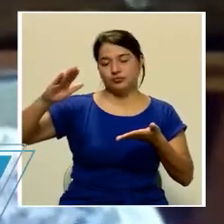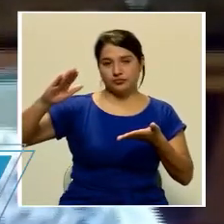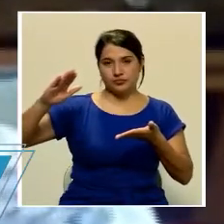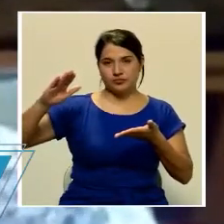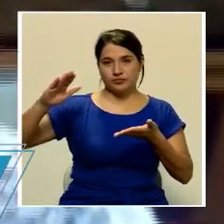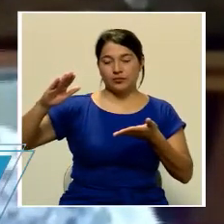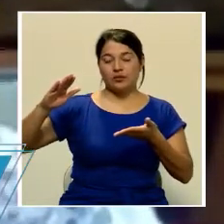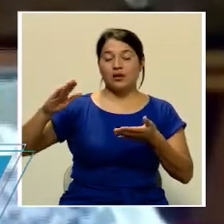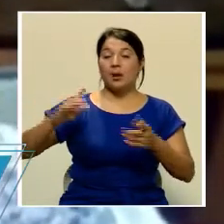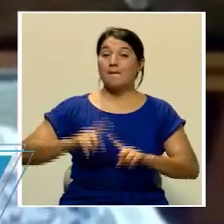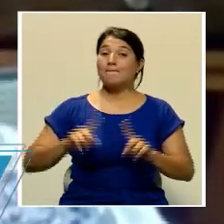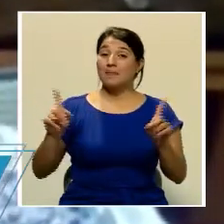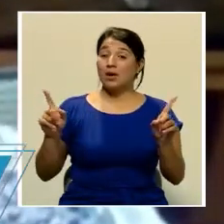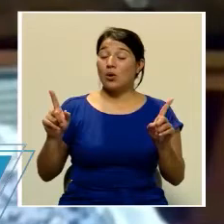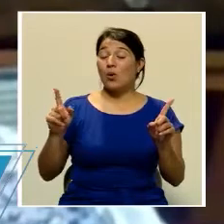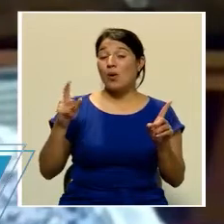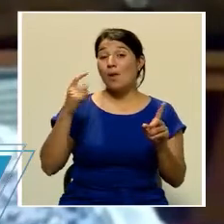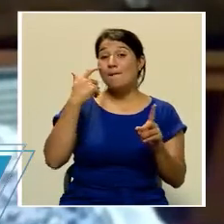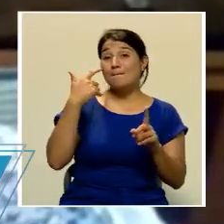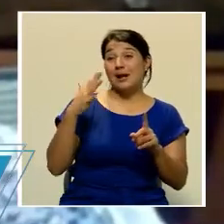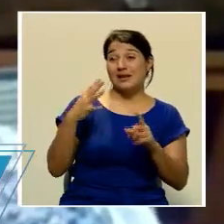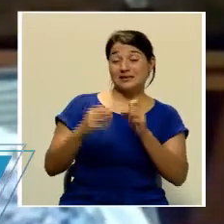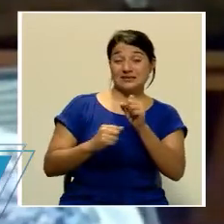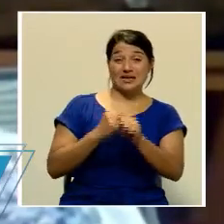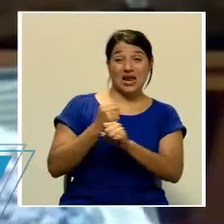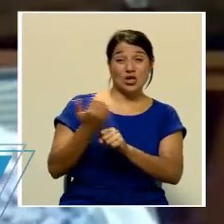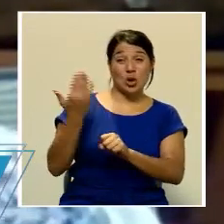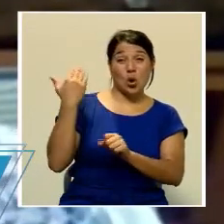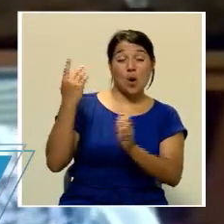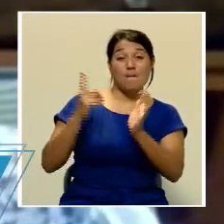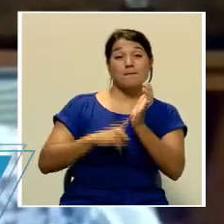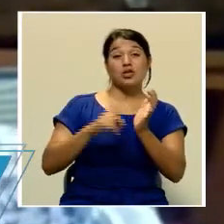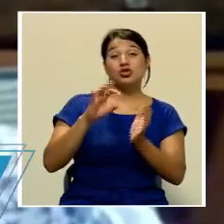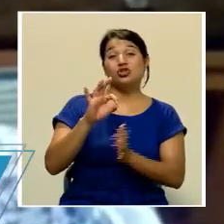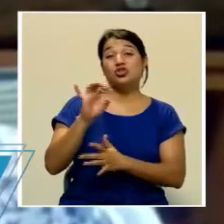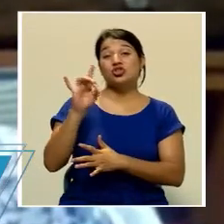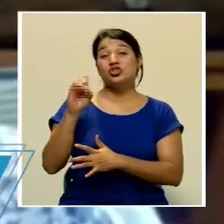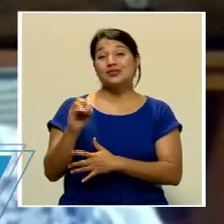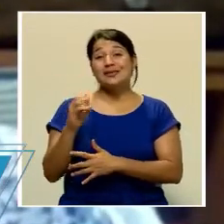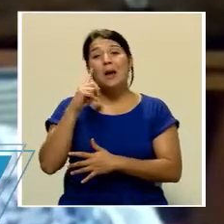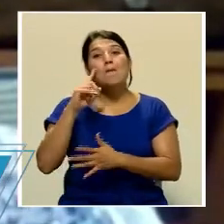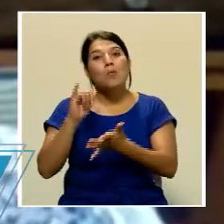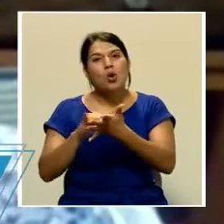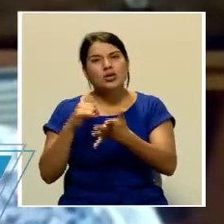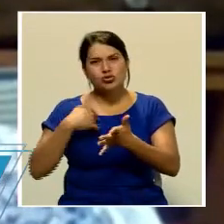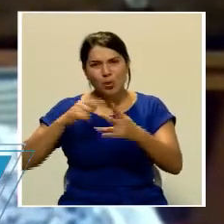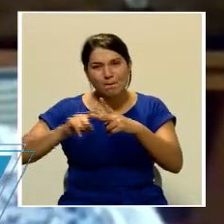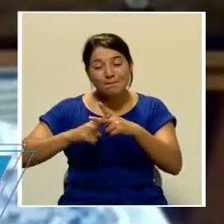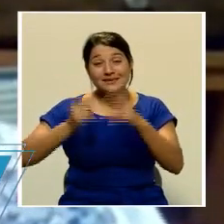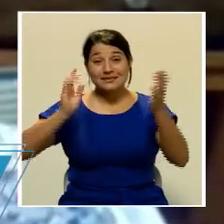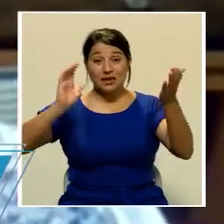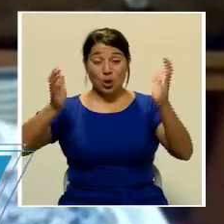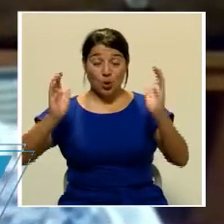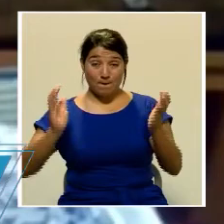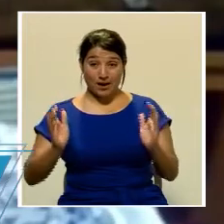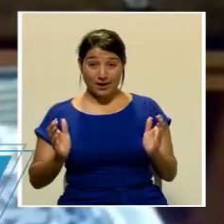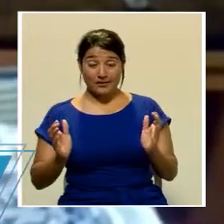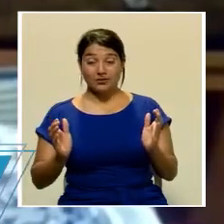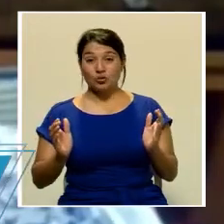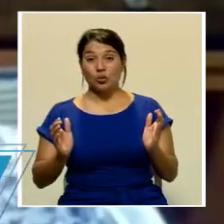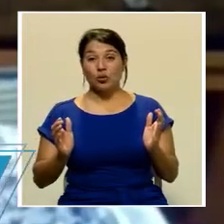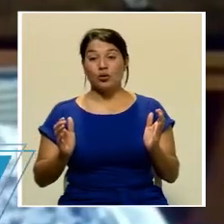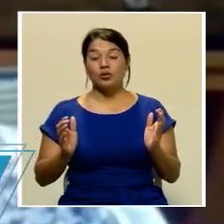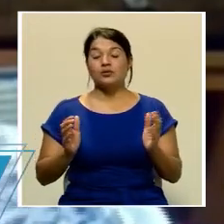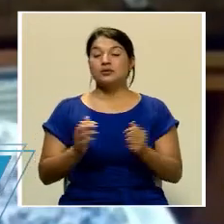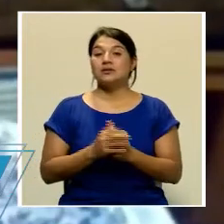parecidos, un poco menos, pero parecidos a los de los años 80, y por eso hacía la analogía de cuál es el precio de que haya ese